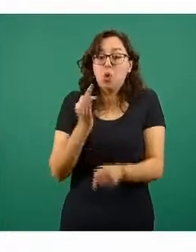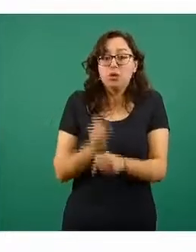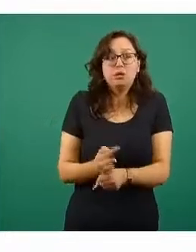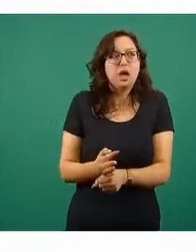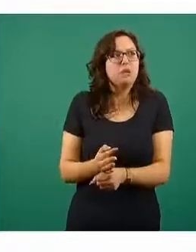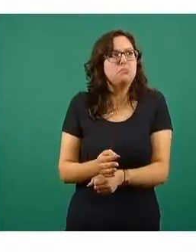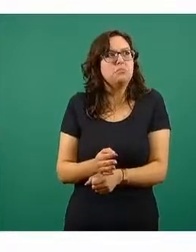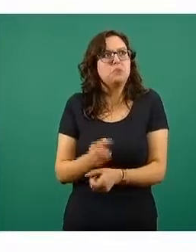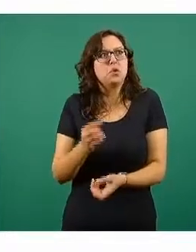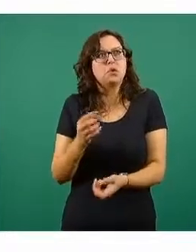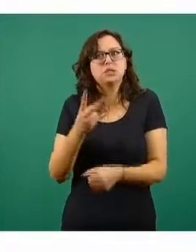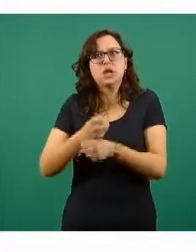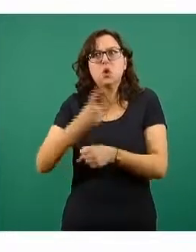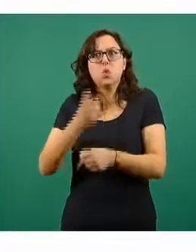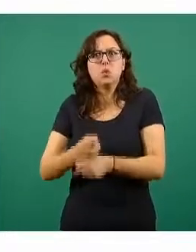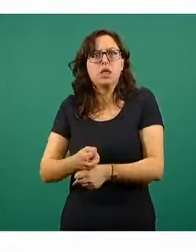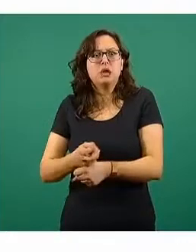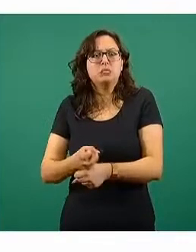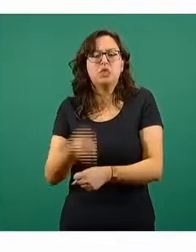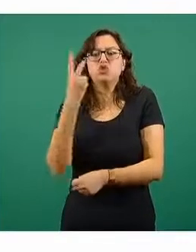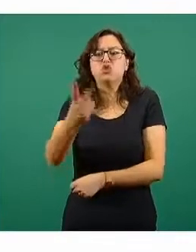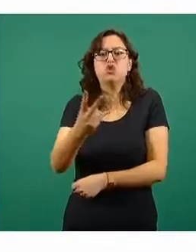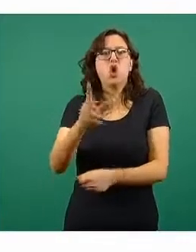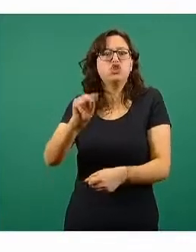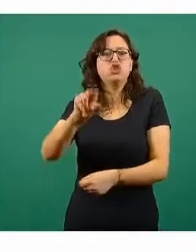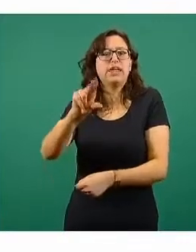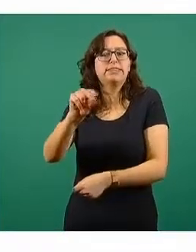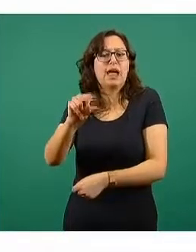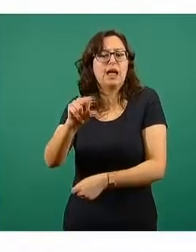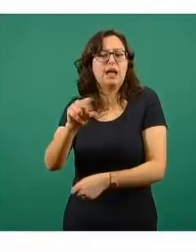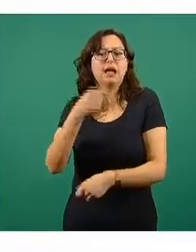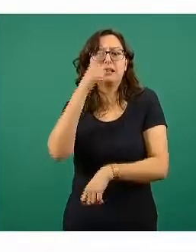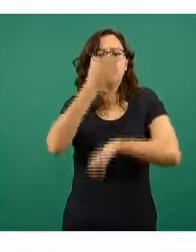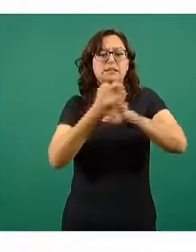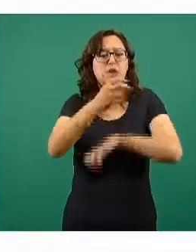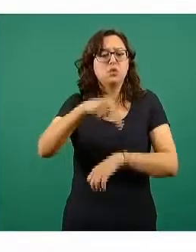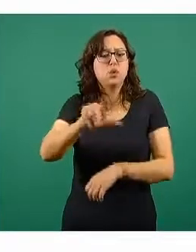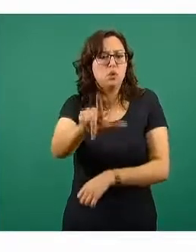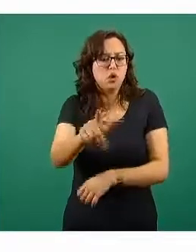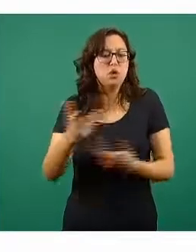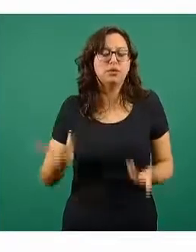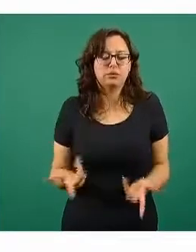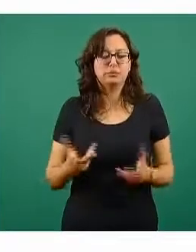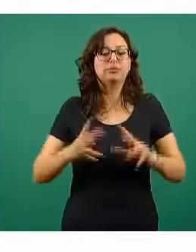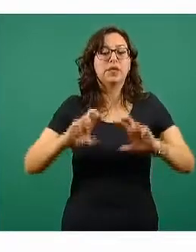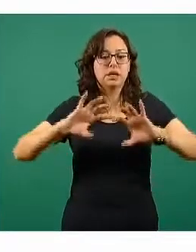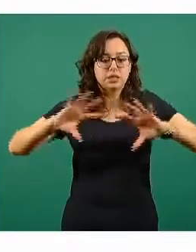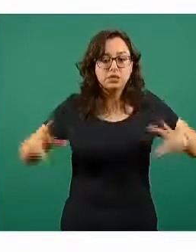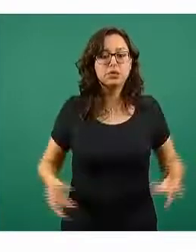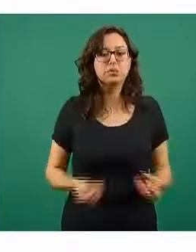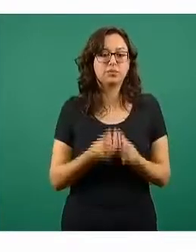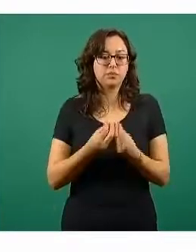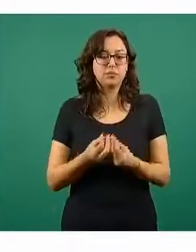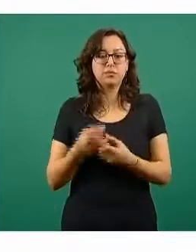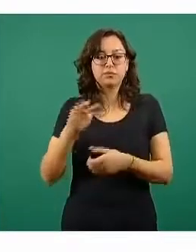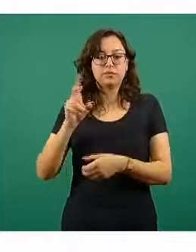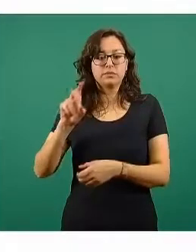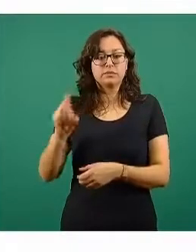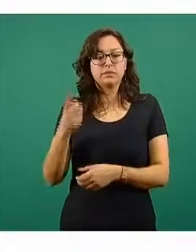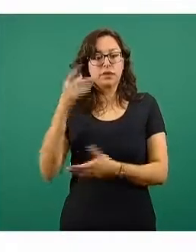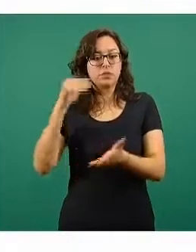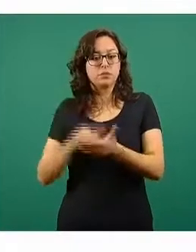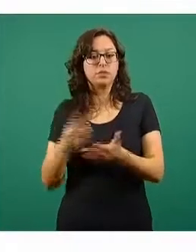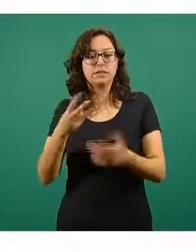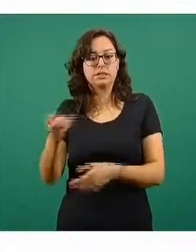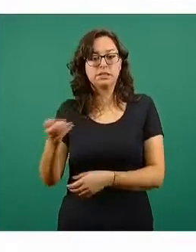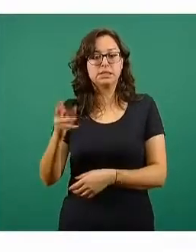80 segundas dosis en el estado de Nuevo León. En conjunto, estas 31.397 dosis de segunda aplicación